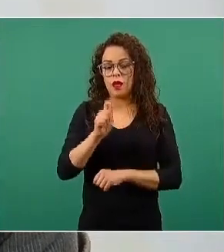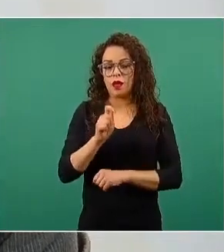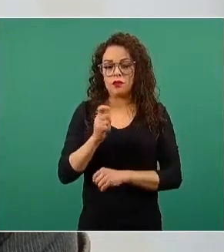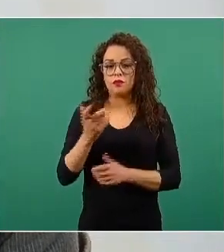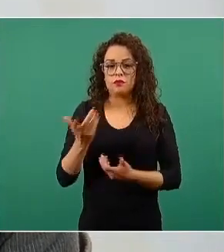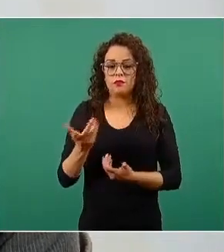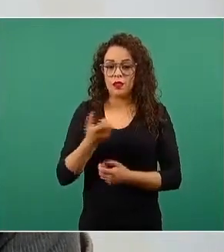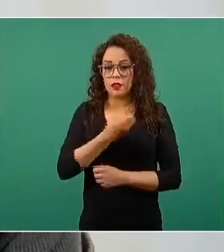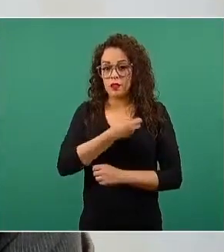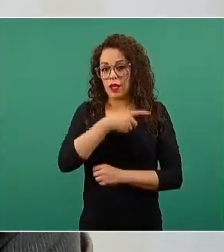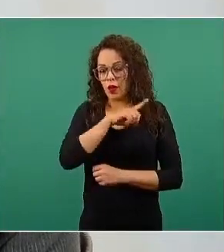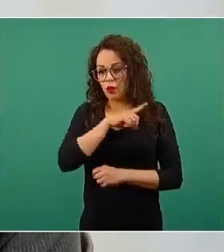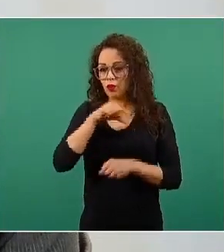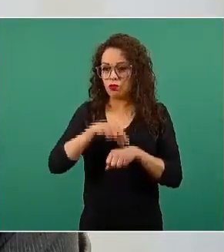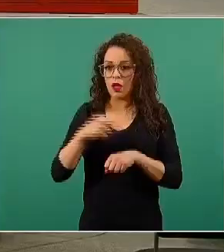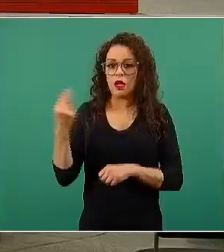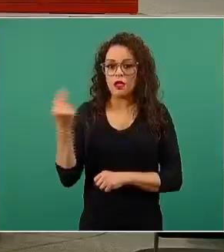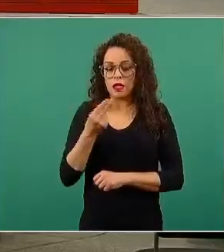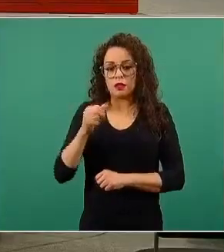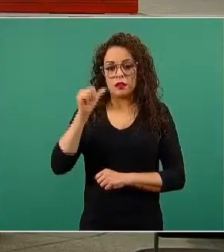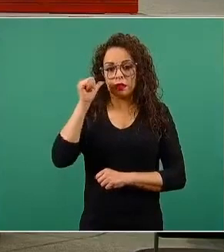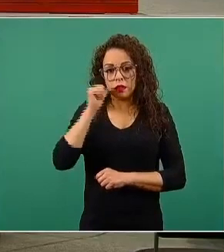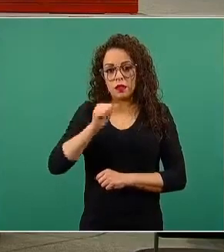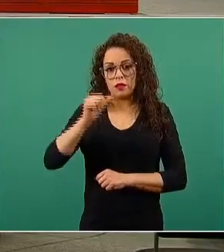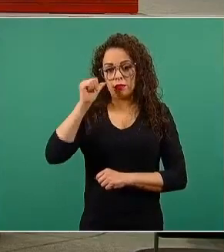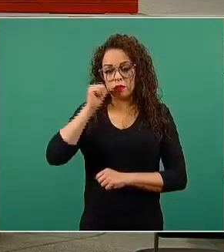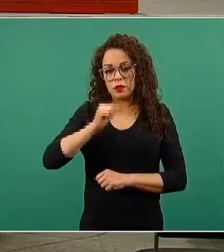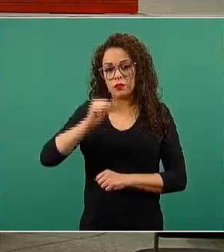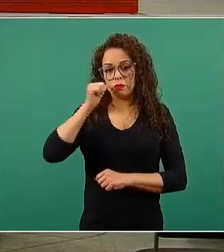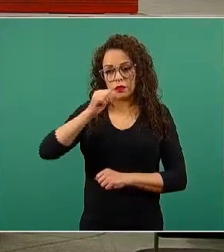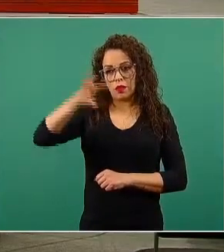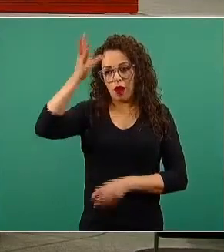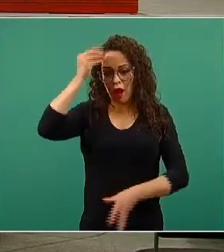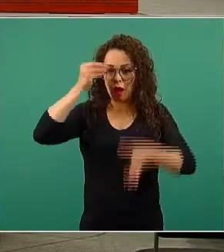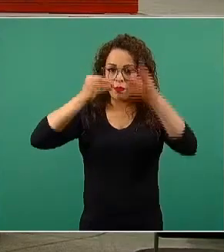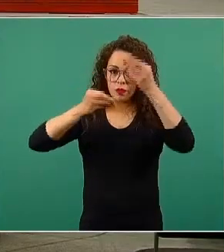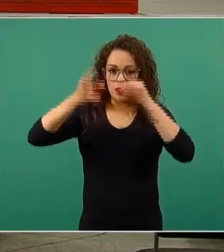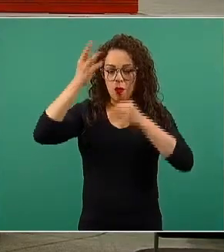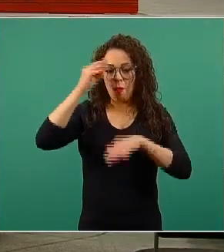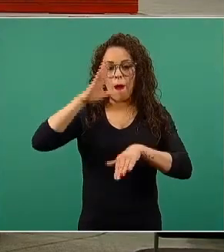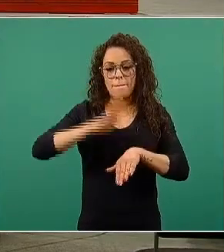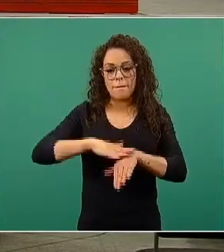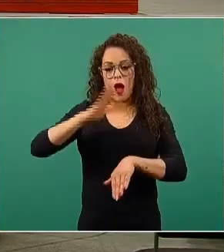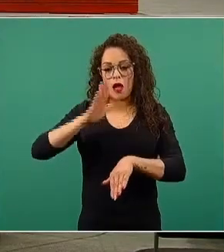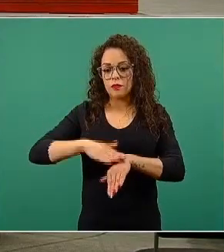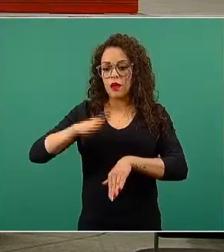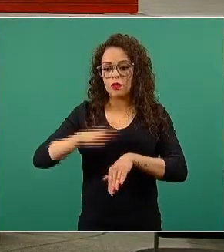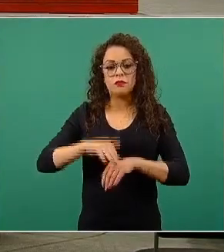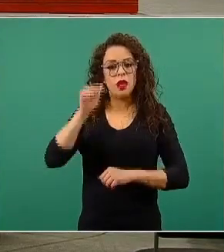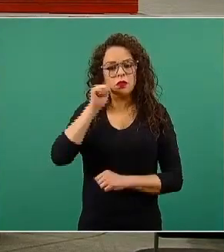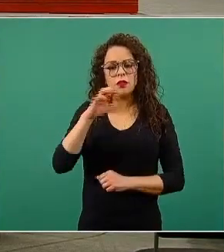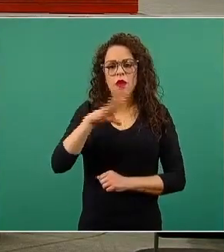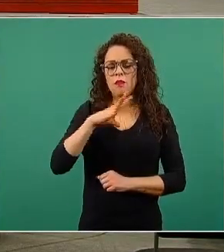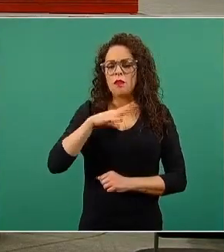siempre busca actualizarse, estar preparados. Siempre hemos tenido manuales, siempre han existido esfuerzos internacionales y desde